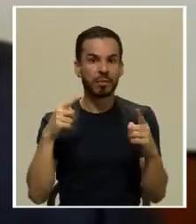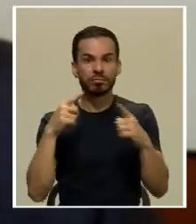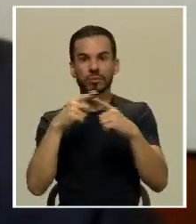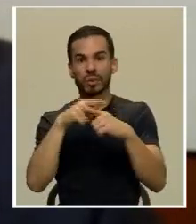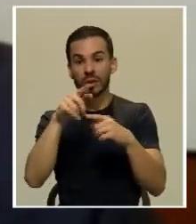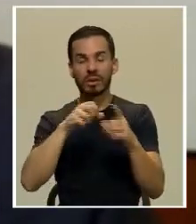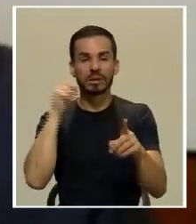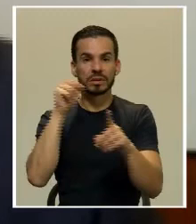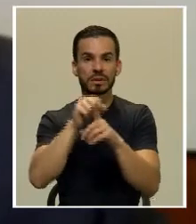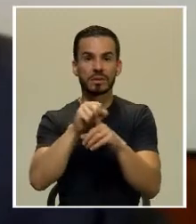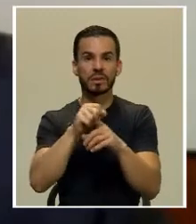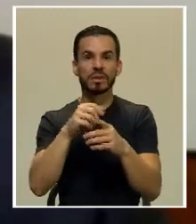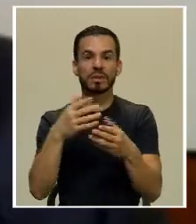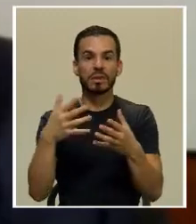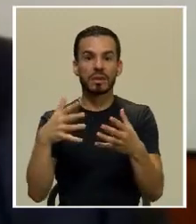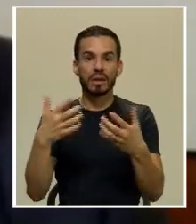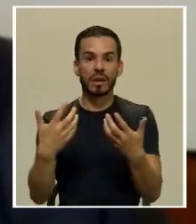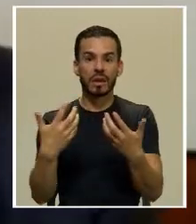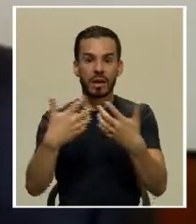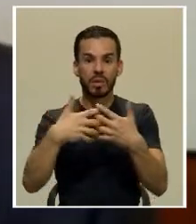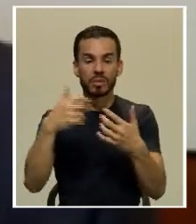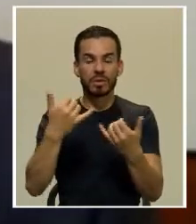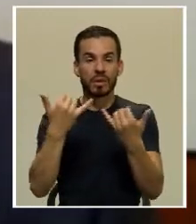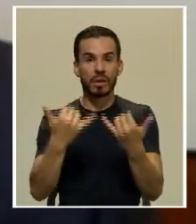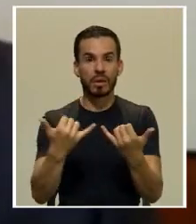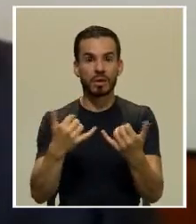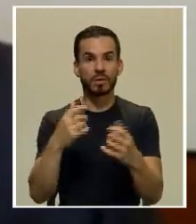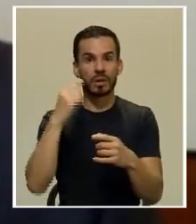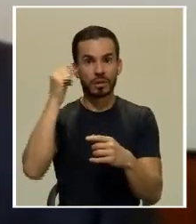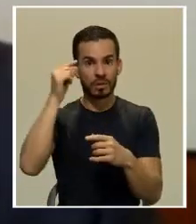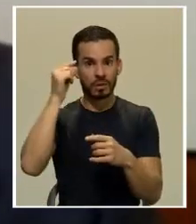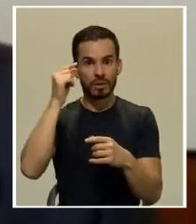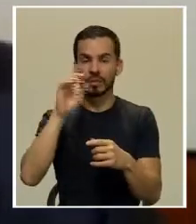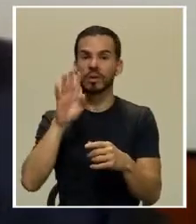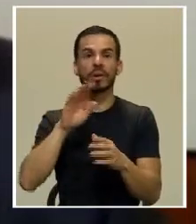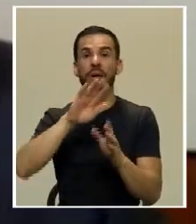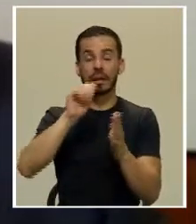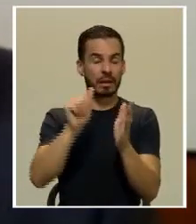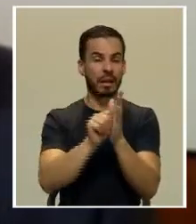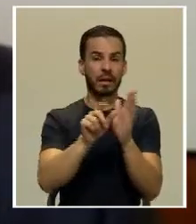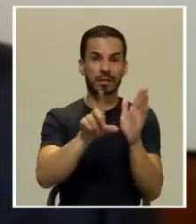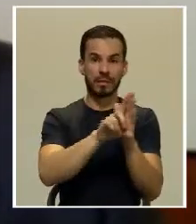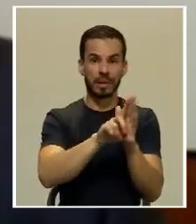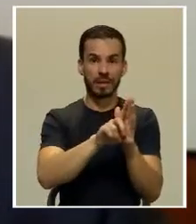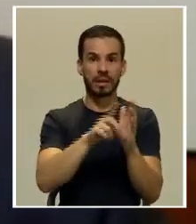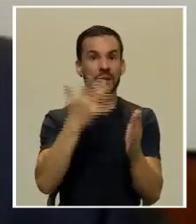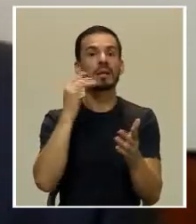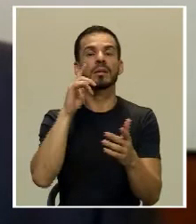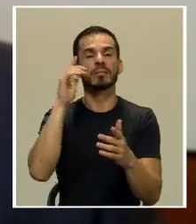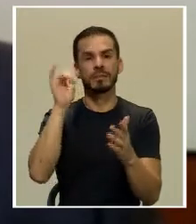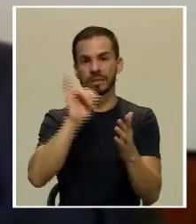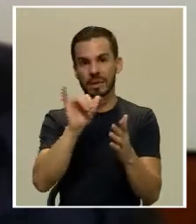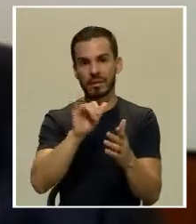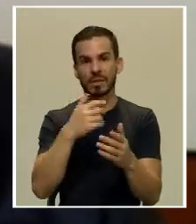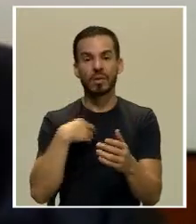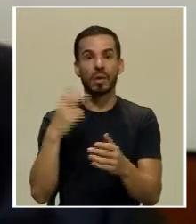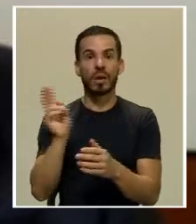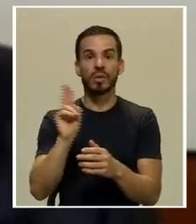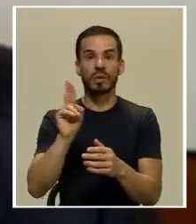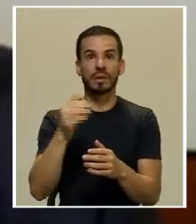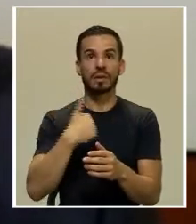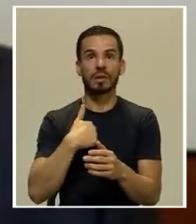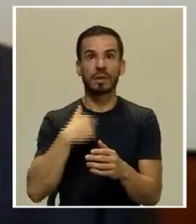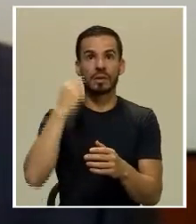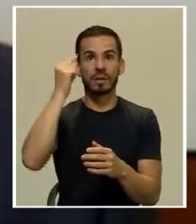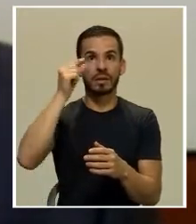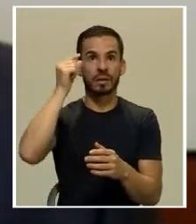con las circunstancias de la composición actual del gobierno, de la Asamblea Legislativa y, por supuesto, con las urgencias que tiene